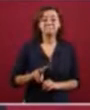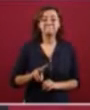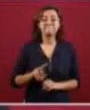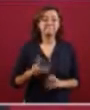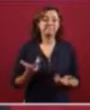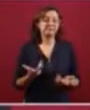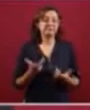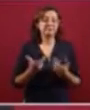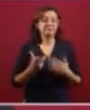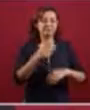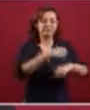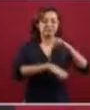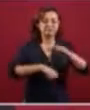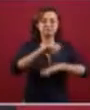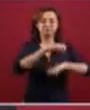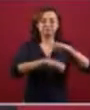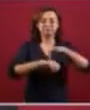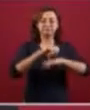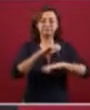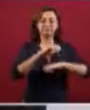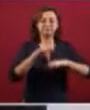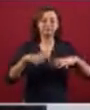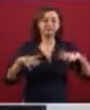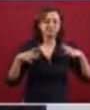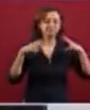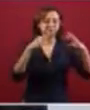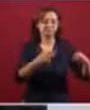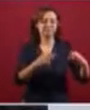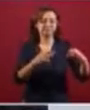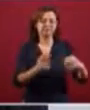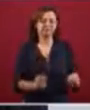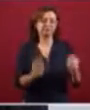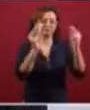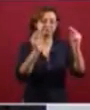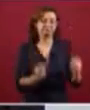constituye estas empresas, que pueda hacer negocio